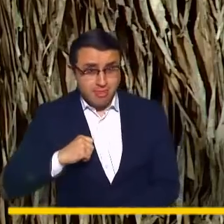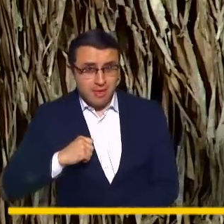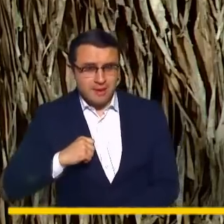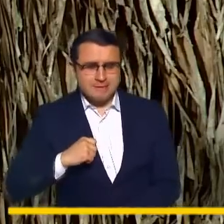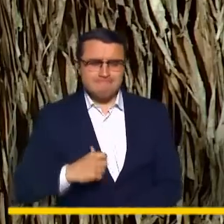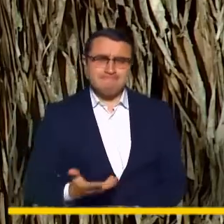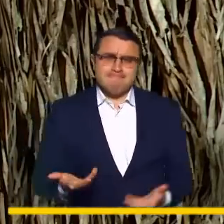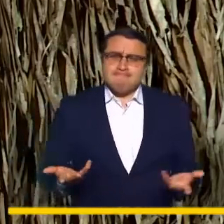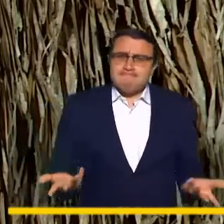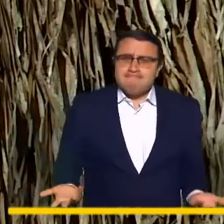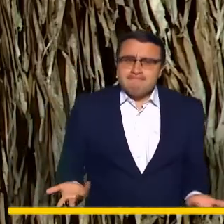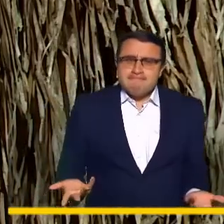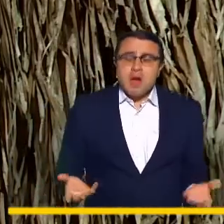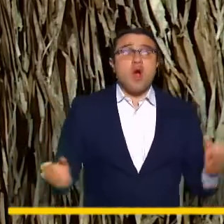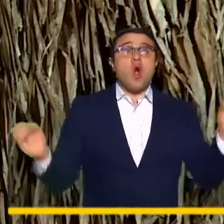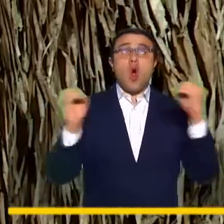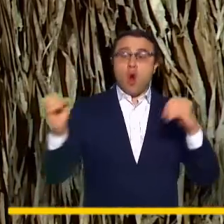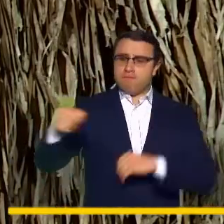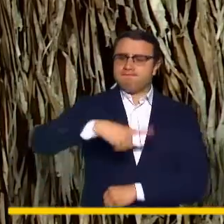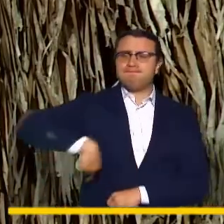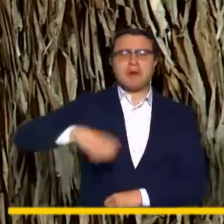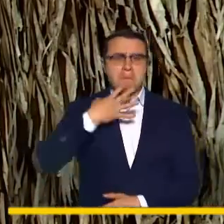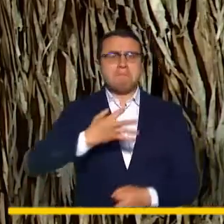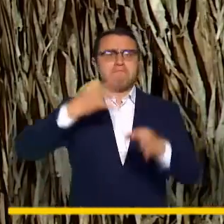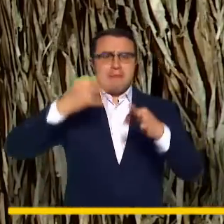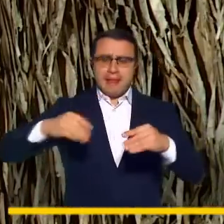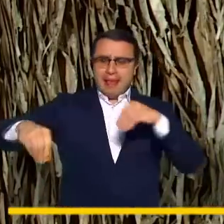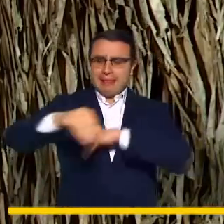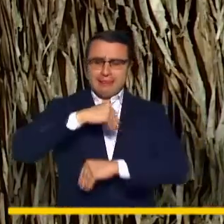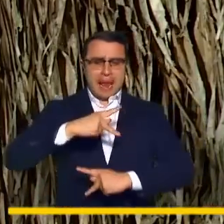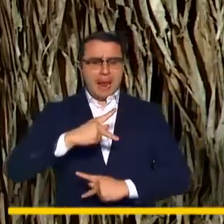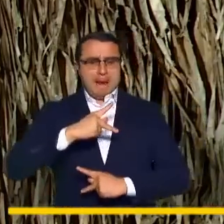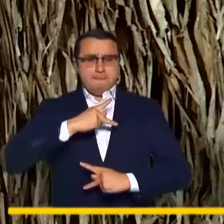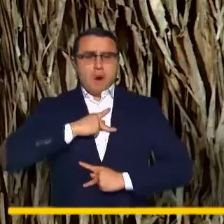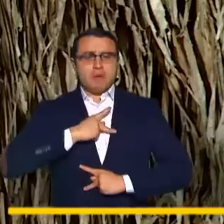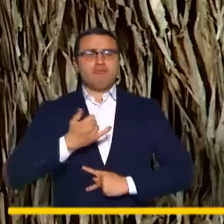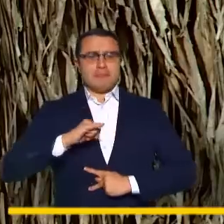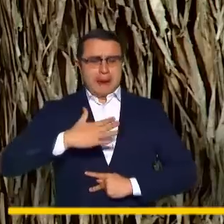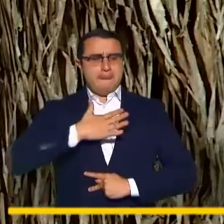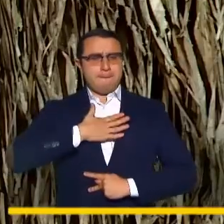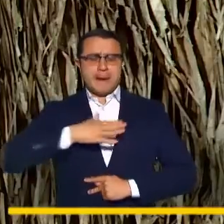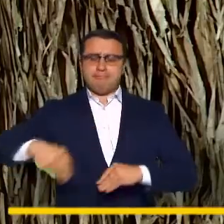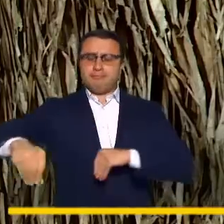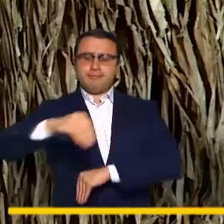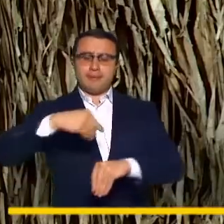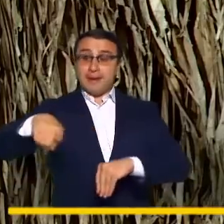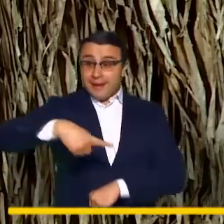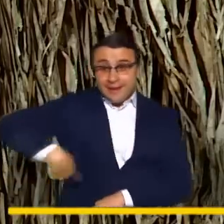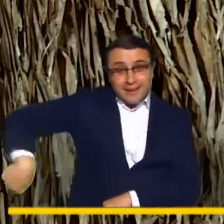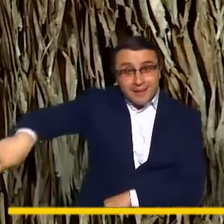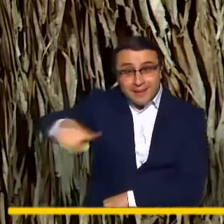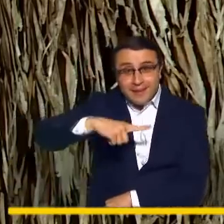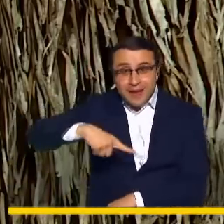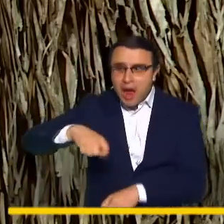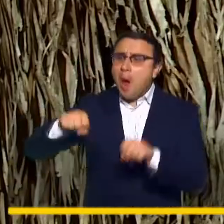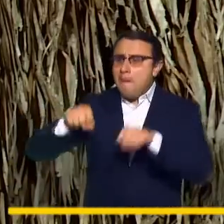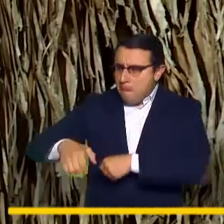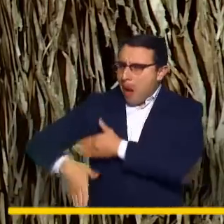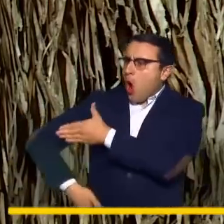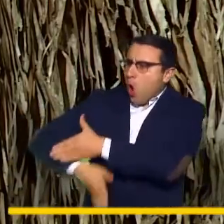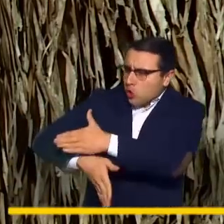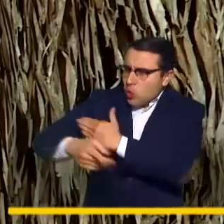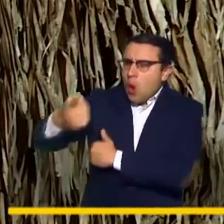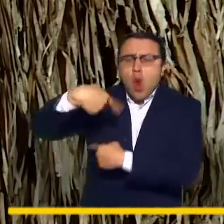si se le podía garantizar el que la tierra que ya tenían pudiera seguir siendo de ellos